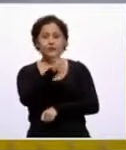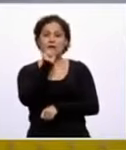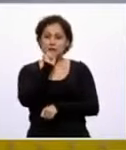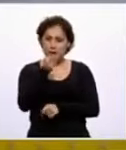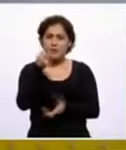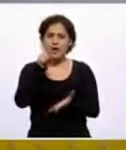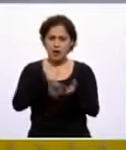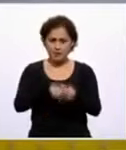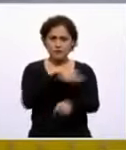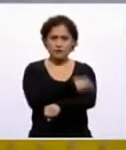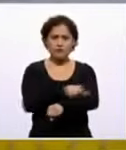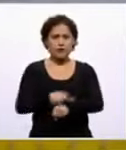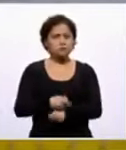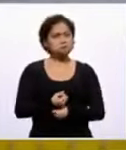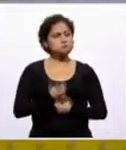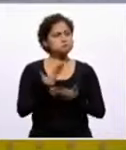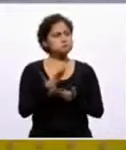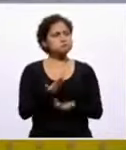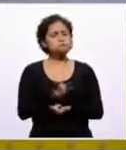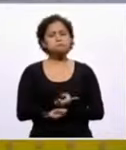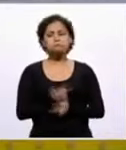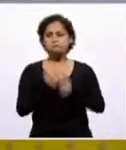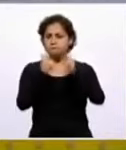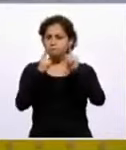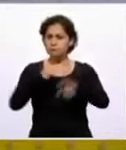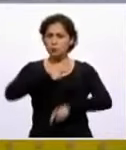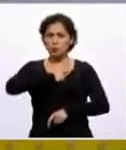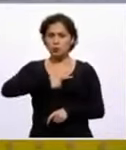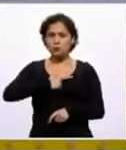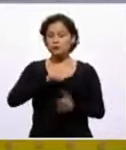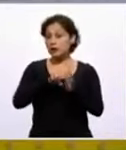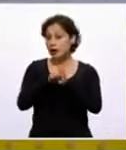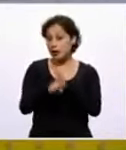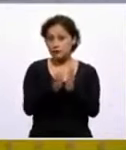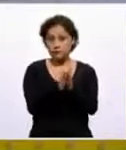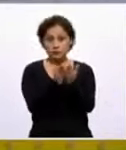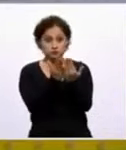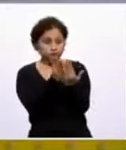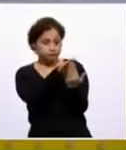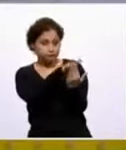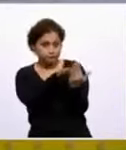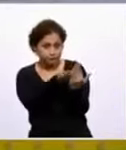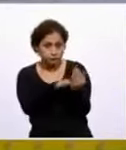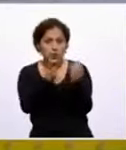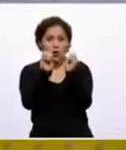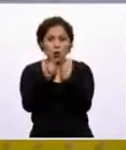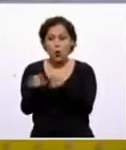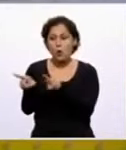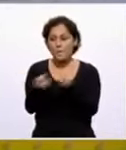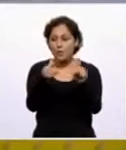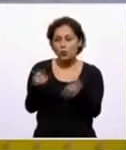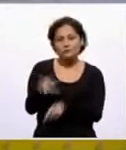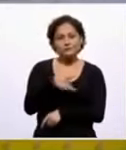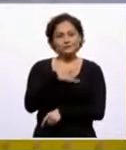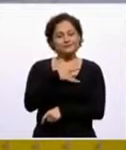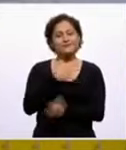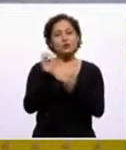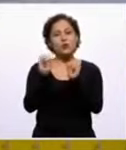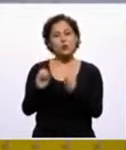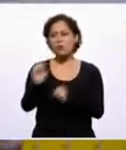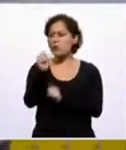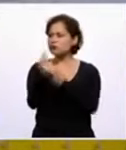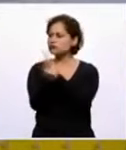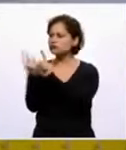manera individual. Por ejemplo, leyendo algún libro, escuchando música o también con otras personas. Por